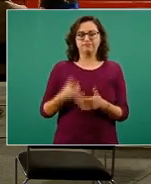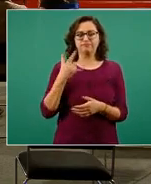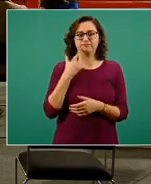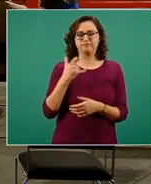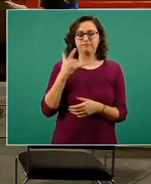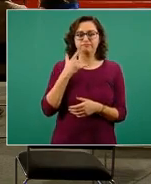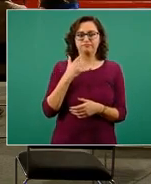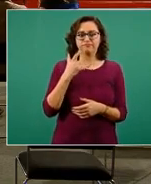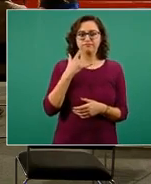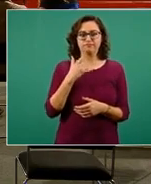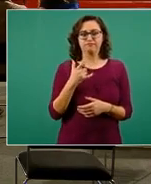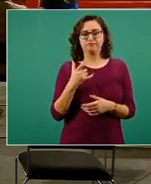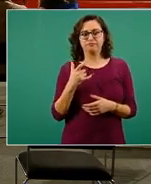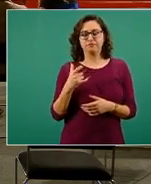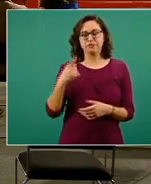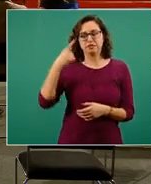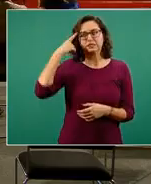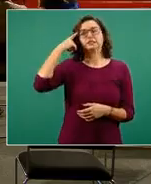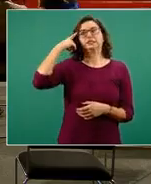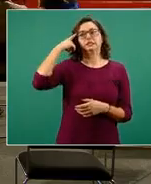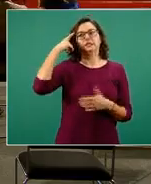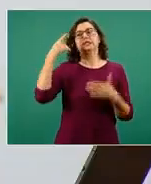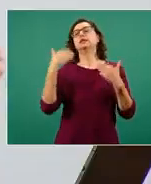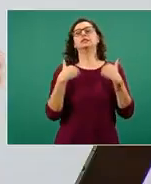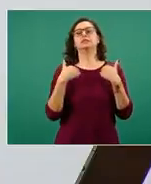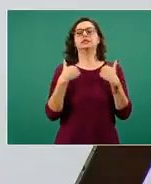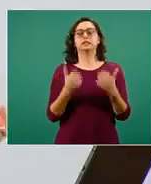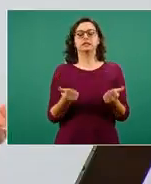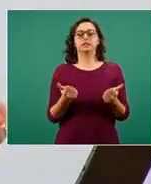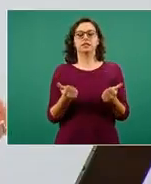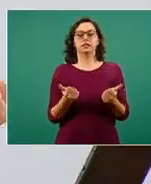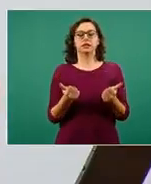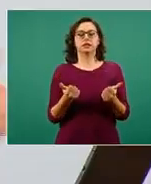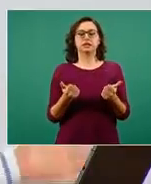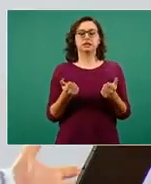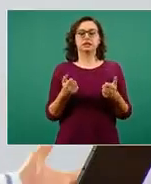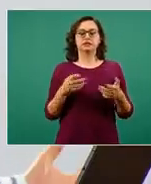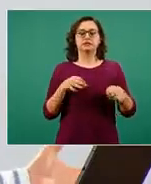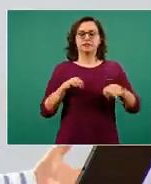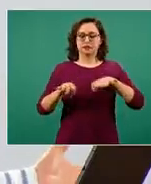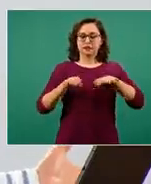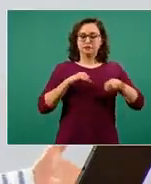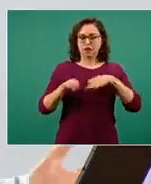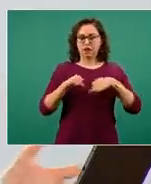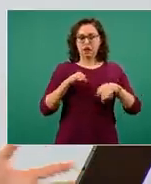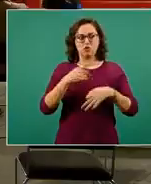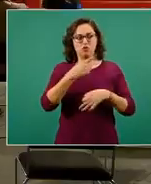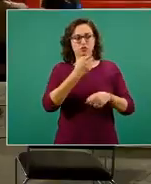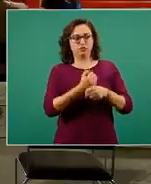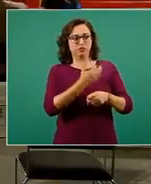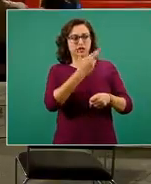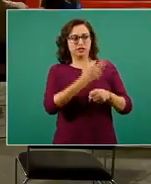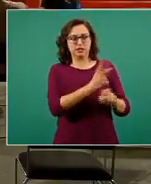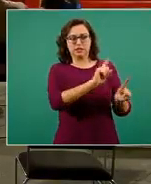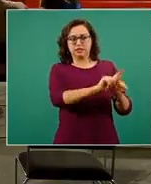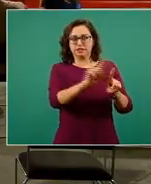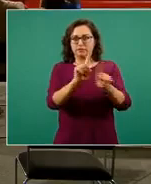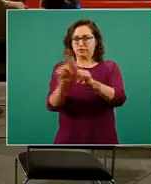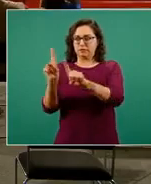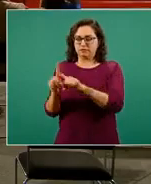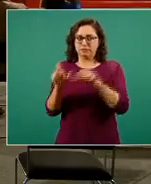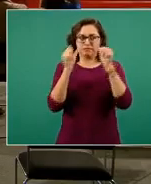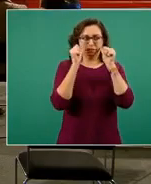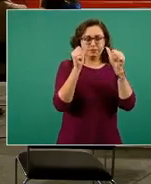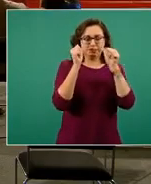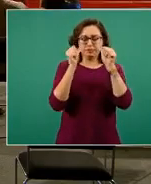una noción de lo importante que es el trabajo técnico, precisamente de las secretarías de salud. En las secretarías